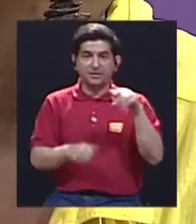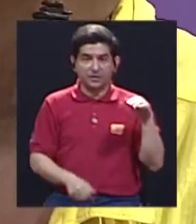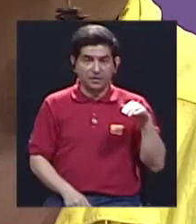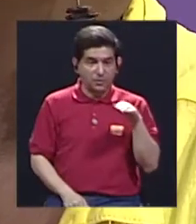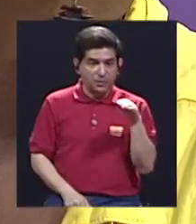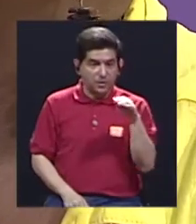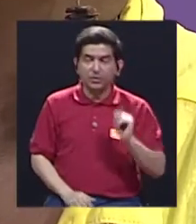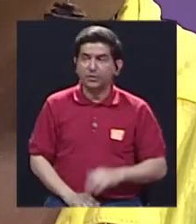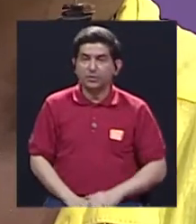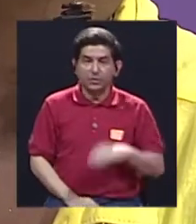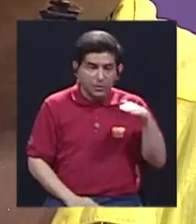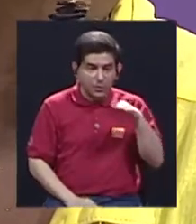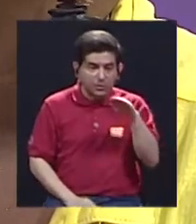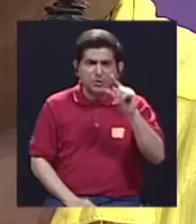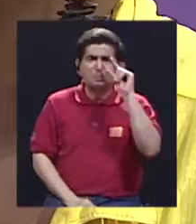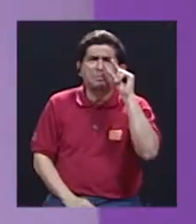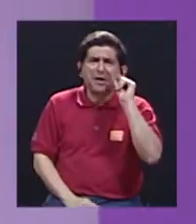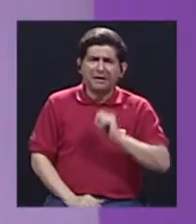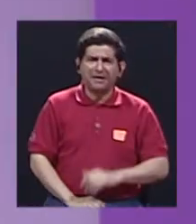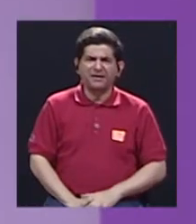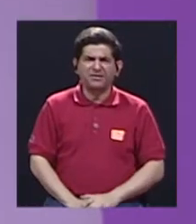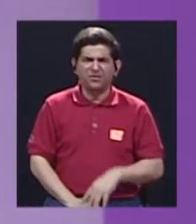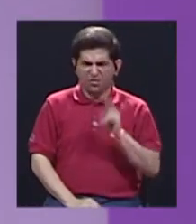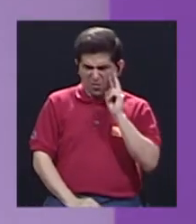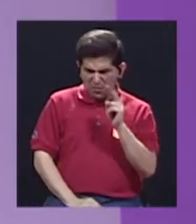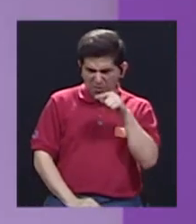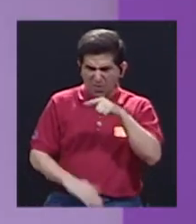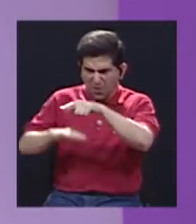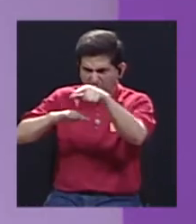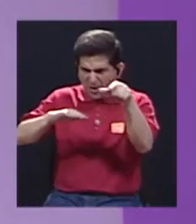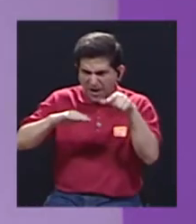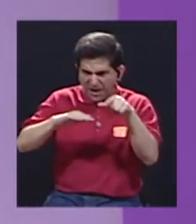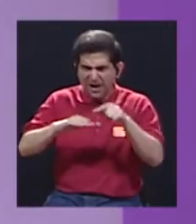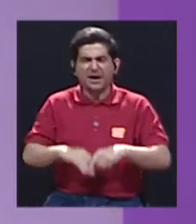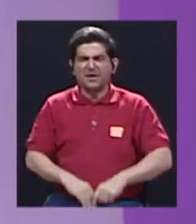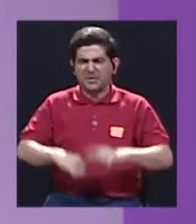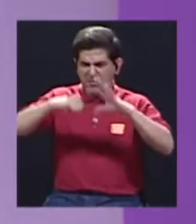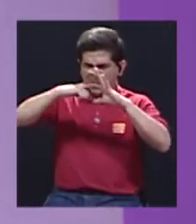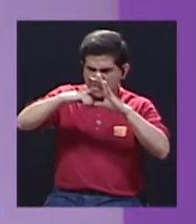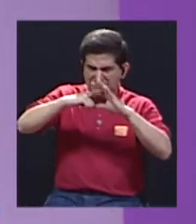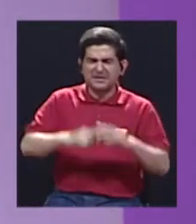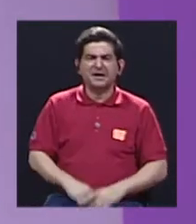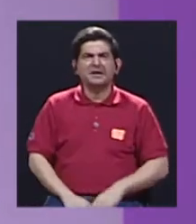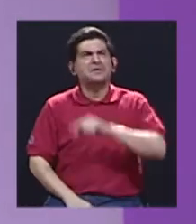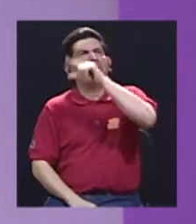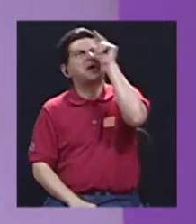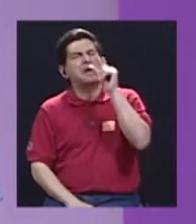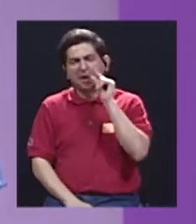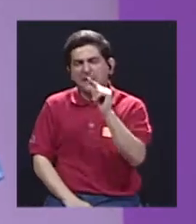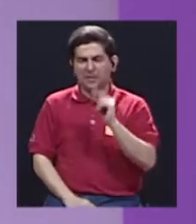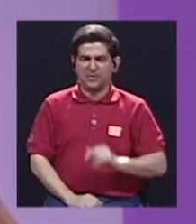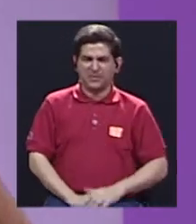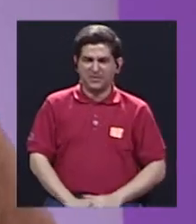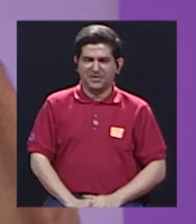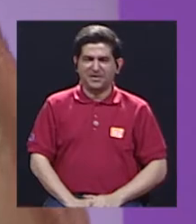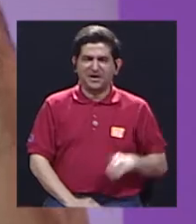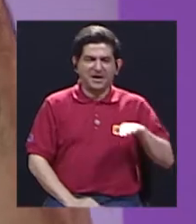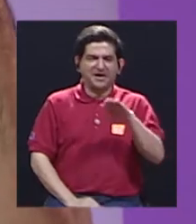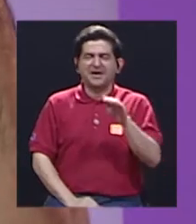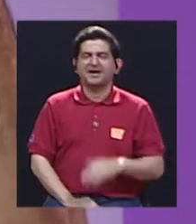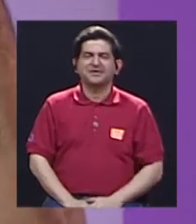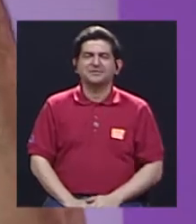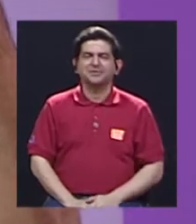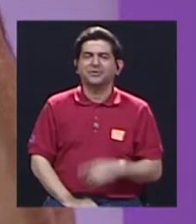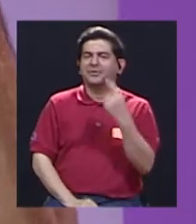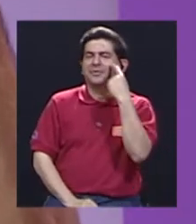ratón un ratoncito pequeño que vio el lago a la tierra la imagen de la luna pequeñita y el ratón cerro